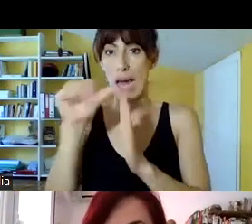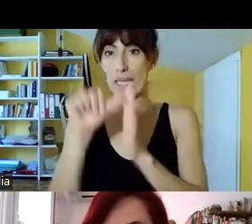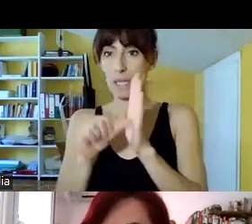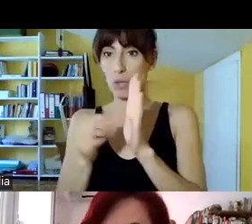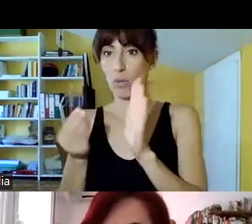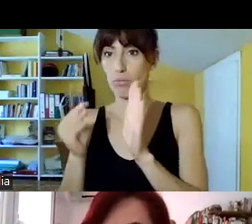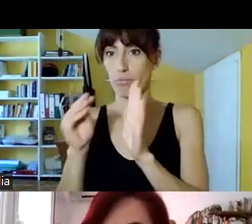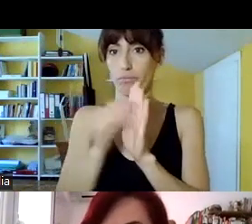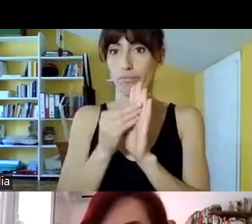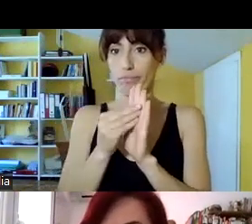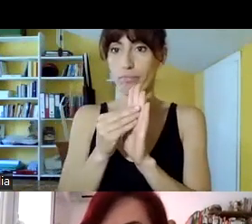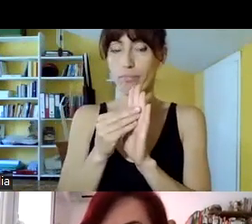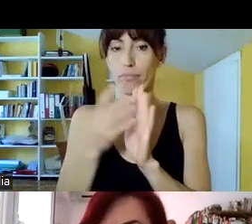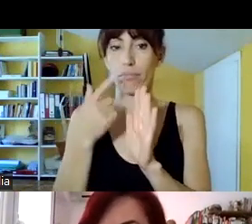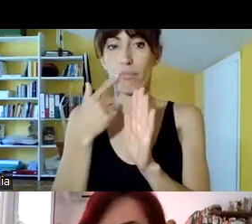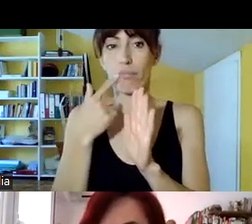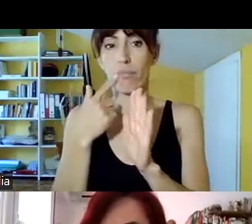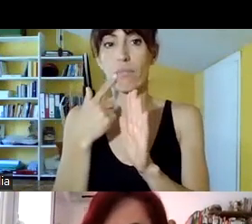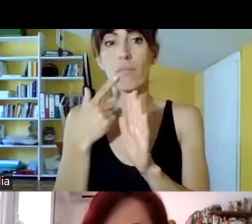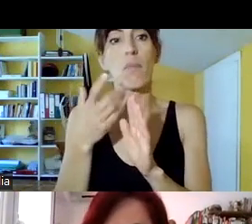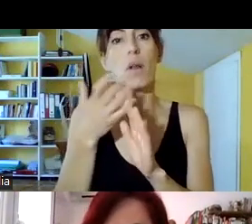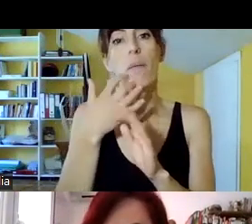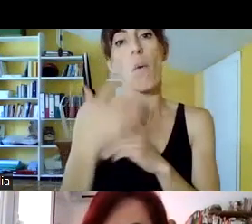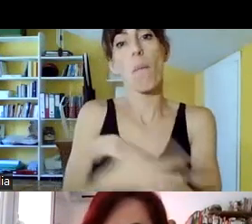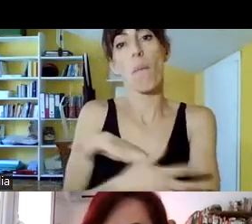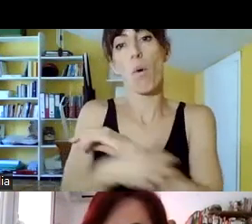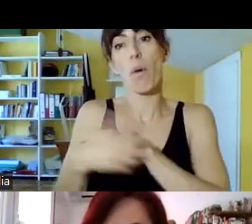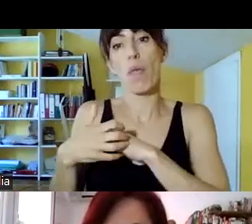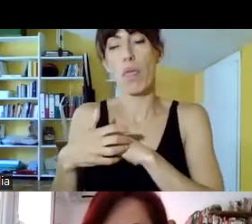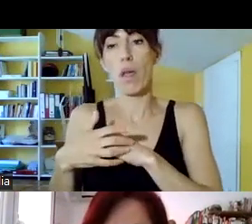interesante sobre el cribado de pobreza en la consulta, donde